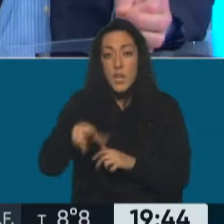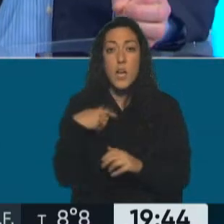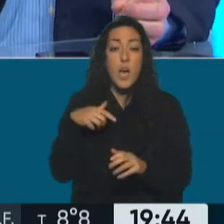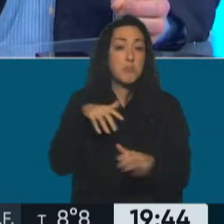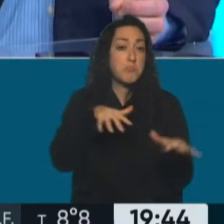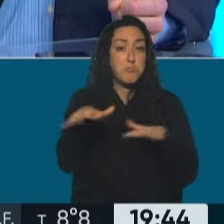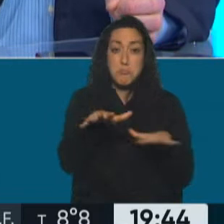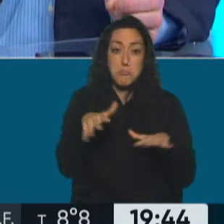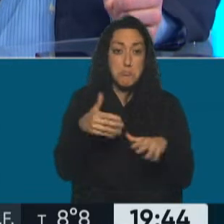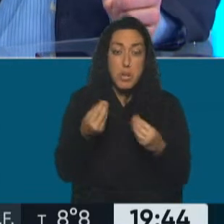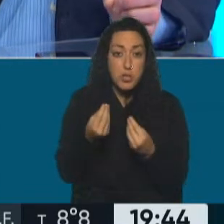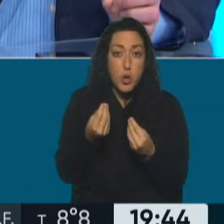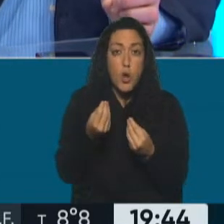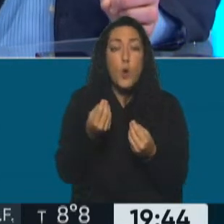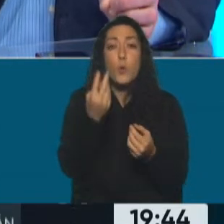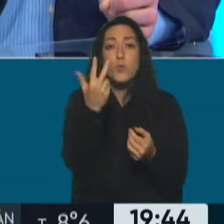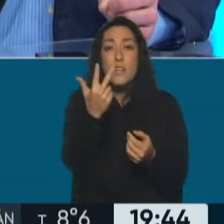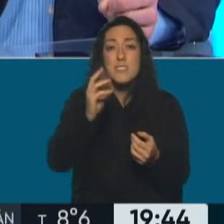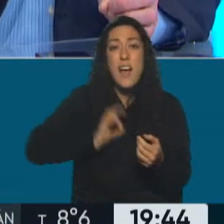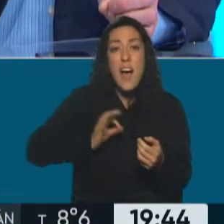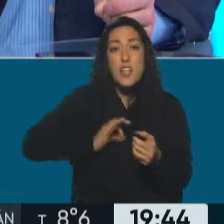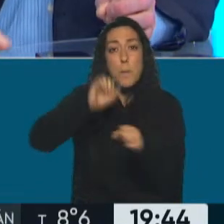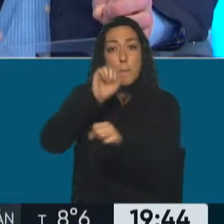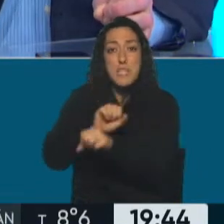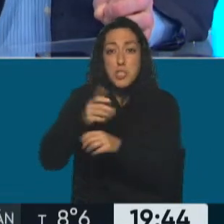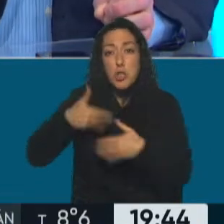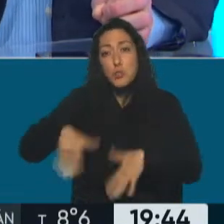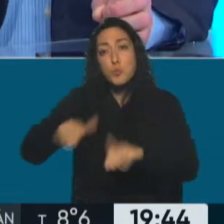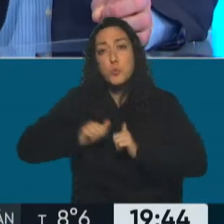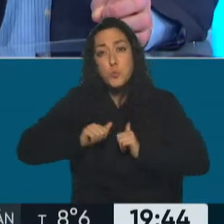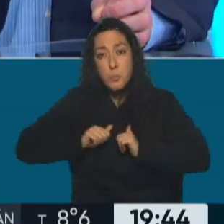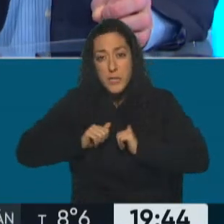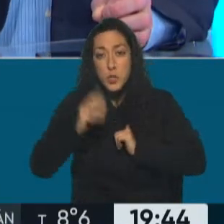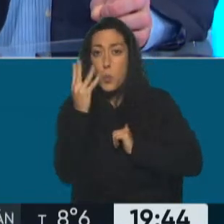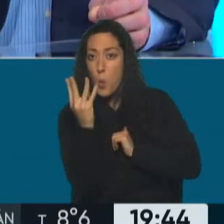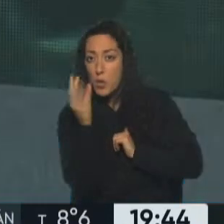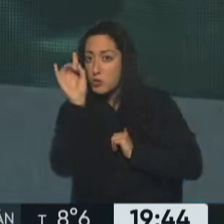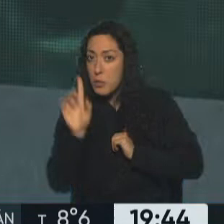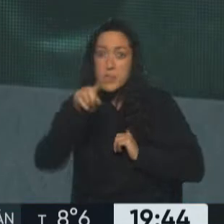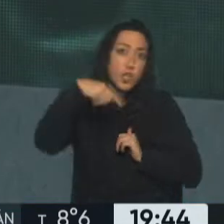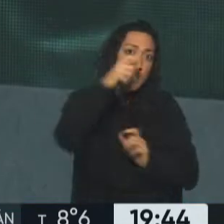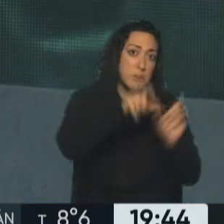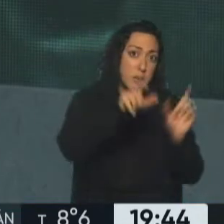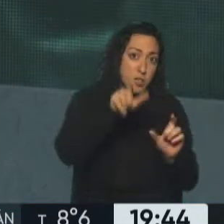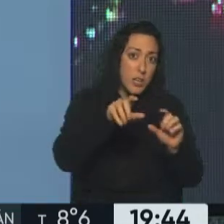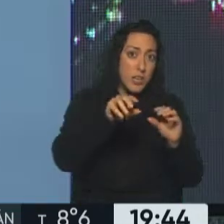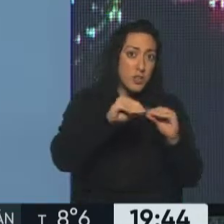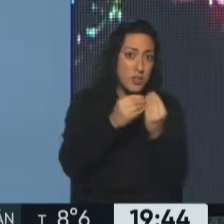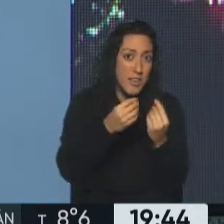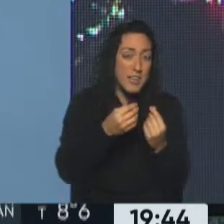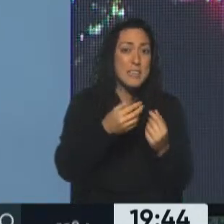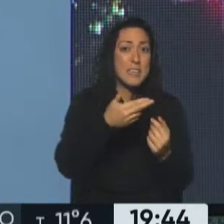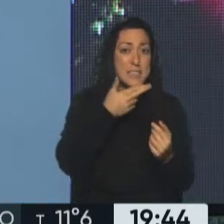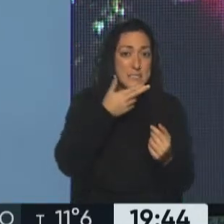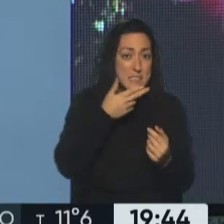más que cuatro condenados a tres años de prisión en suspenso y el resto todo lo manera presión entonces nadie y la presión